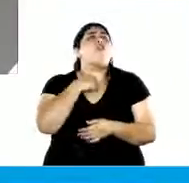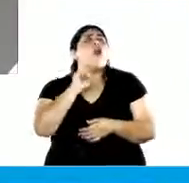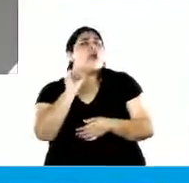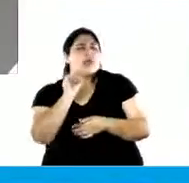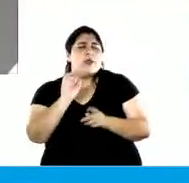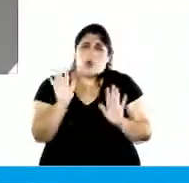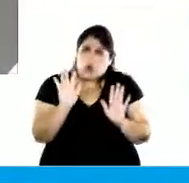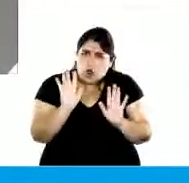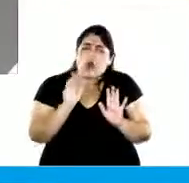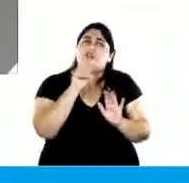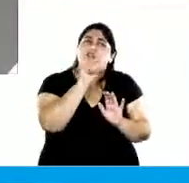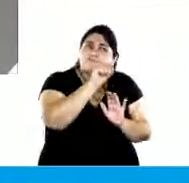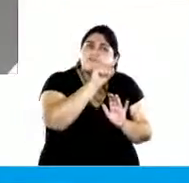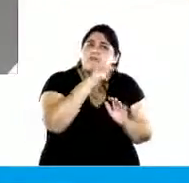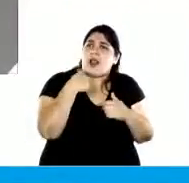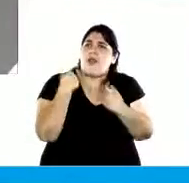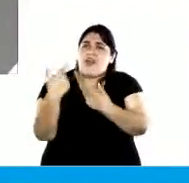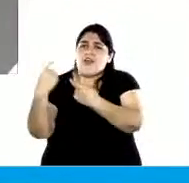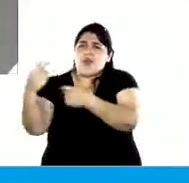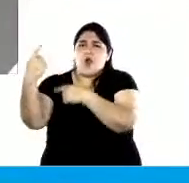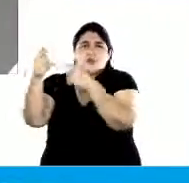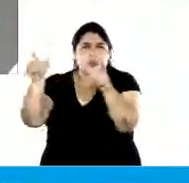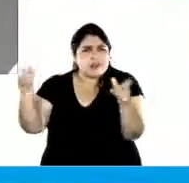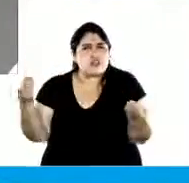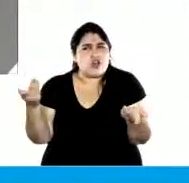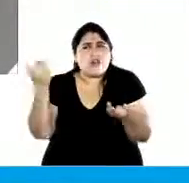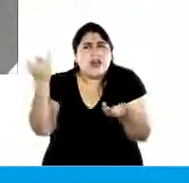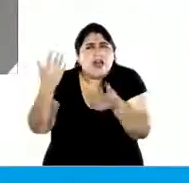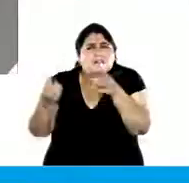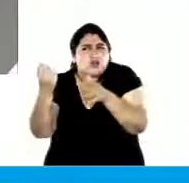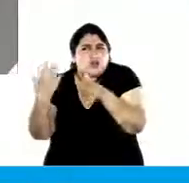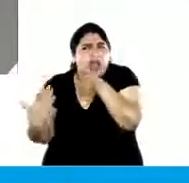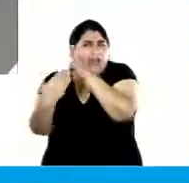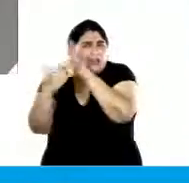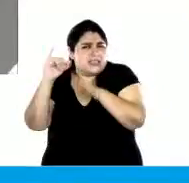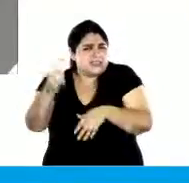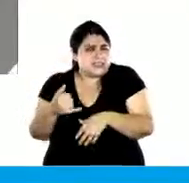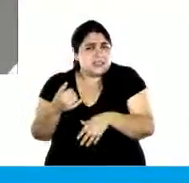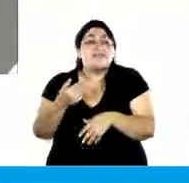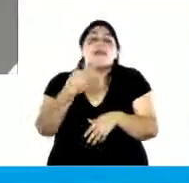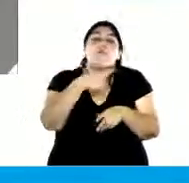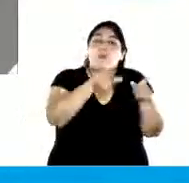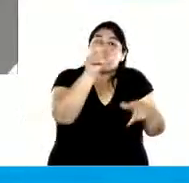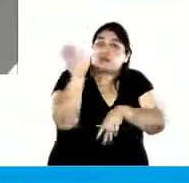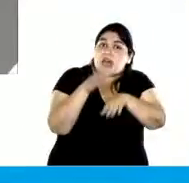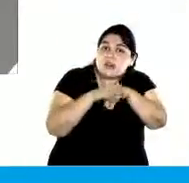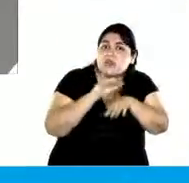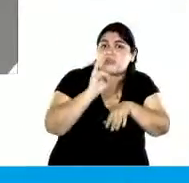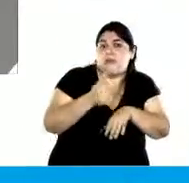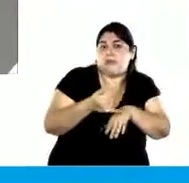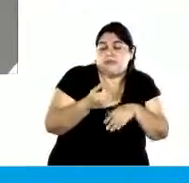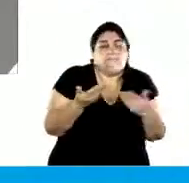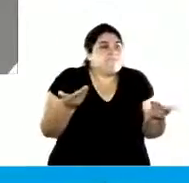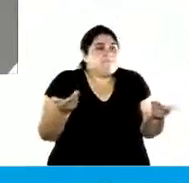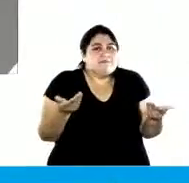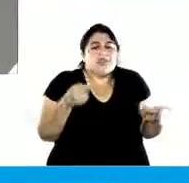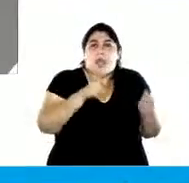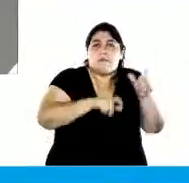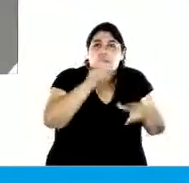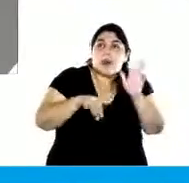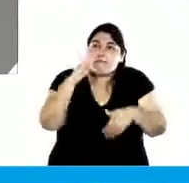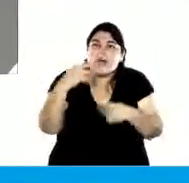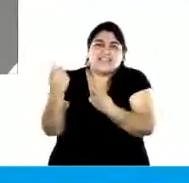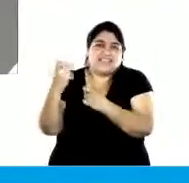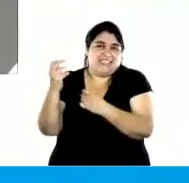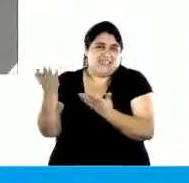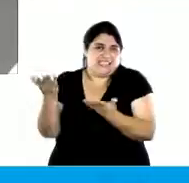vacunarse, todo lo contrario, pero creemos que hay prioridades y hay responsabilidades. Y la responsabilidad hoy con funcionarios públicos es que la gente que más lo necesita,